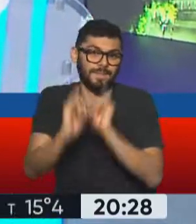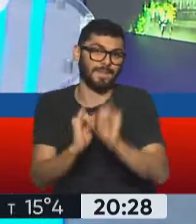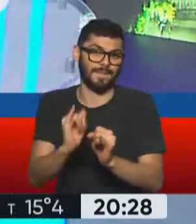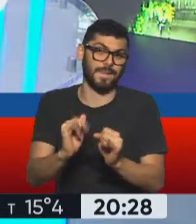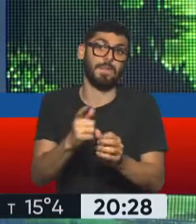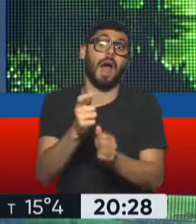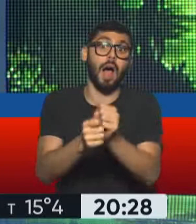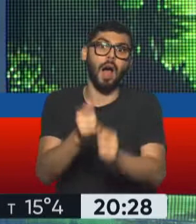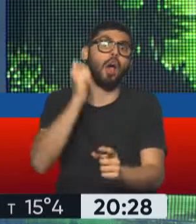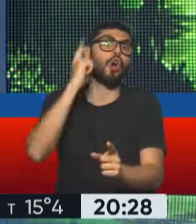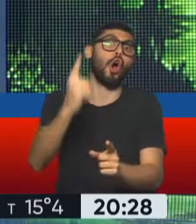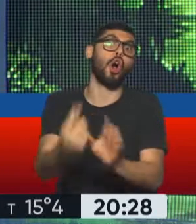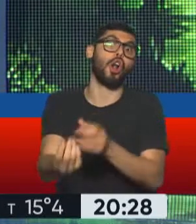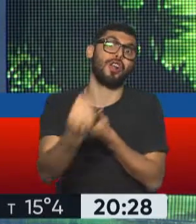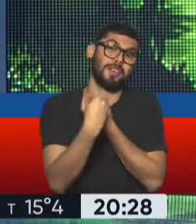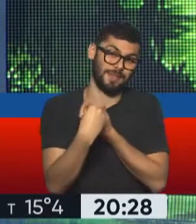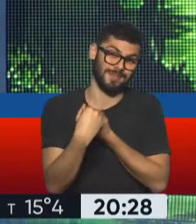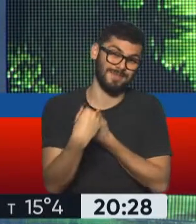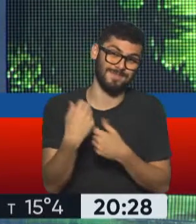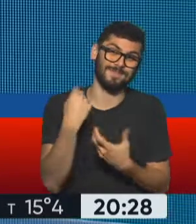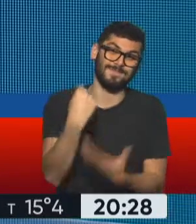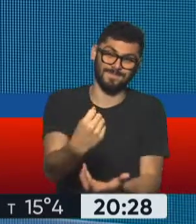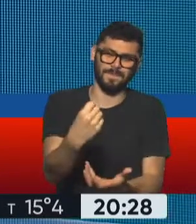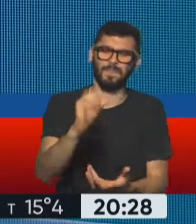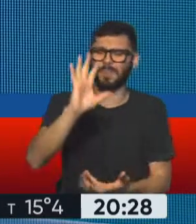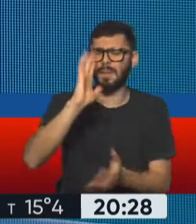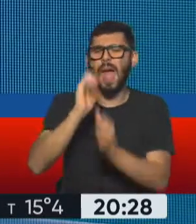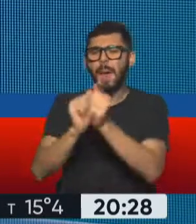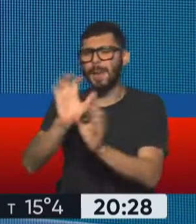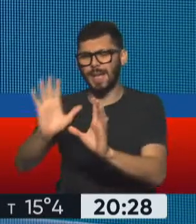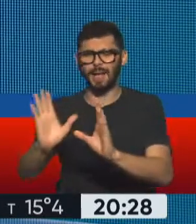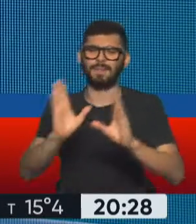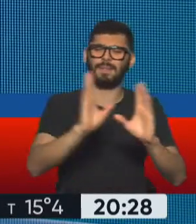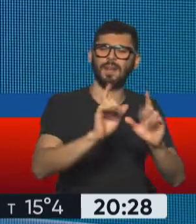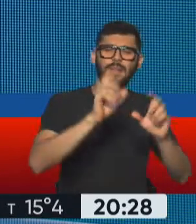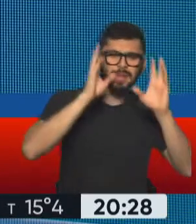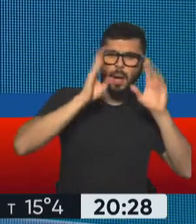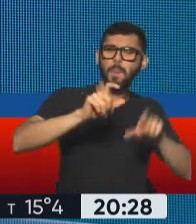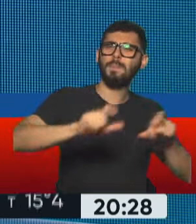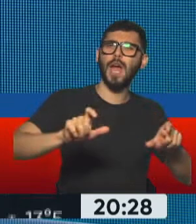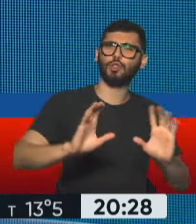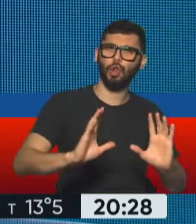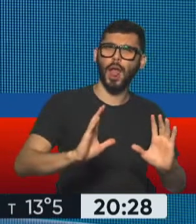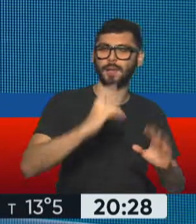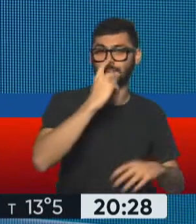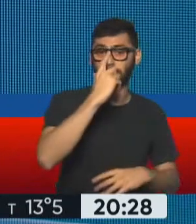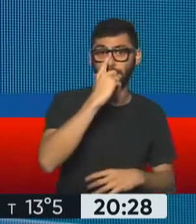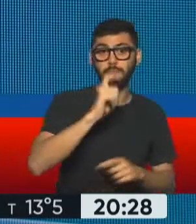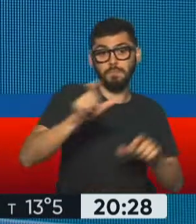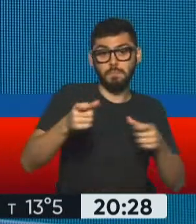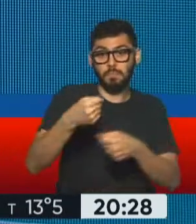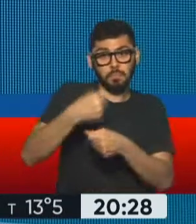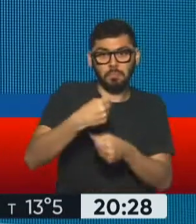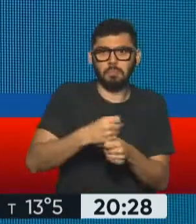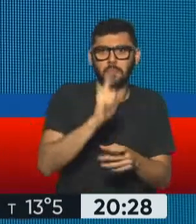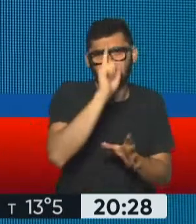pueda efectivamente llenar todo y tener luego ese beneficio. Salgo de las empresas, voy a los individuos, voy a las personas, aquellos que trabajan por